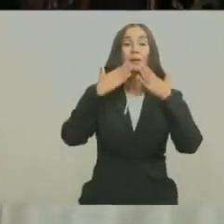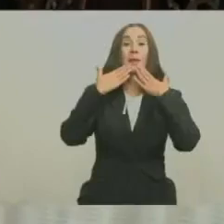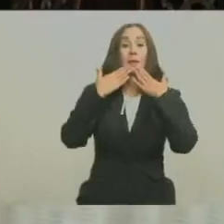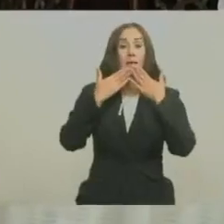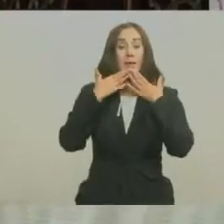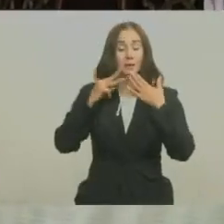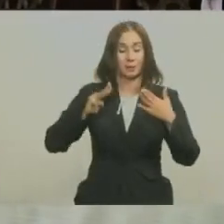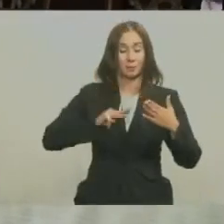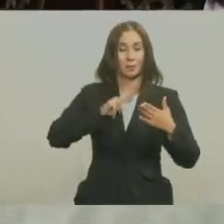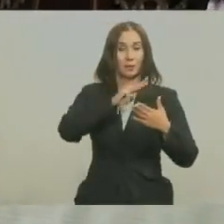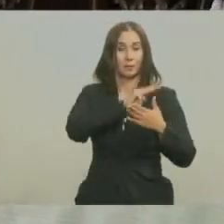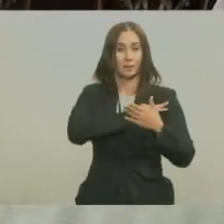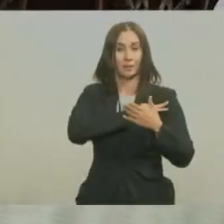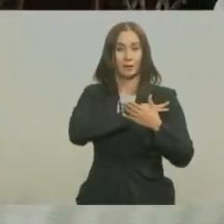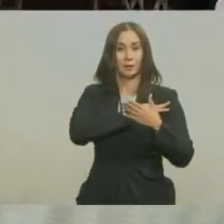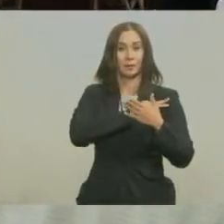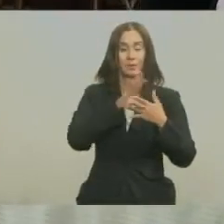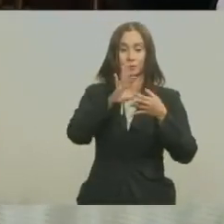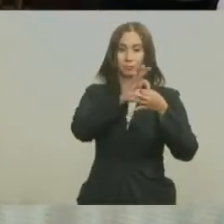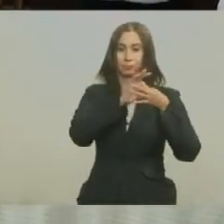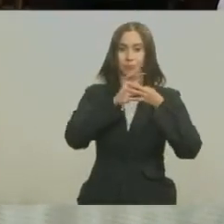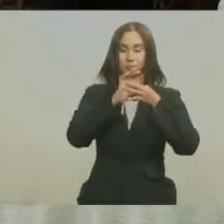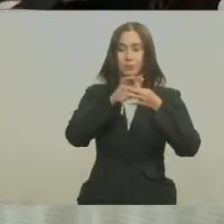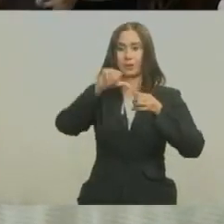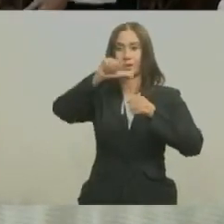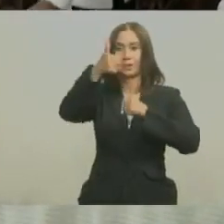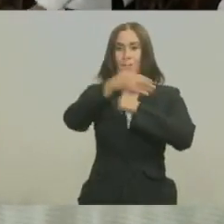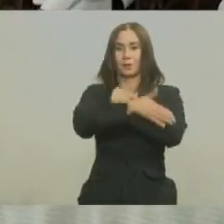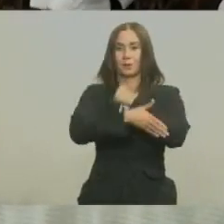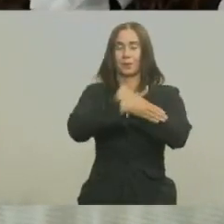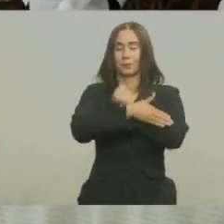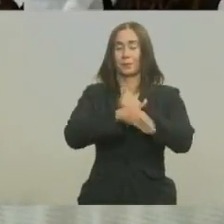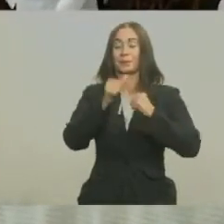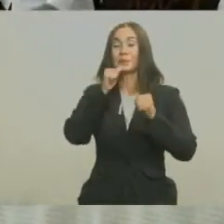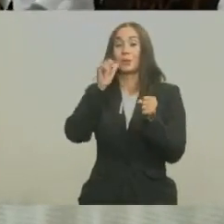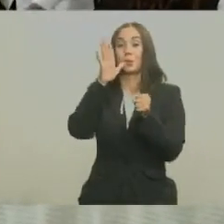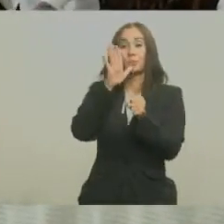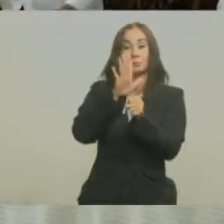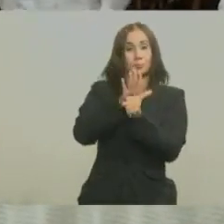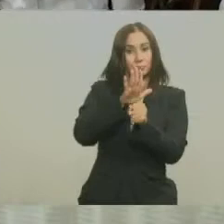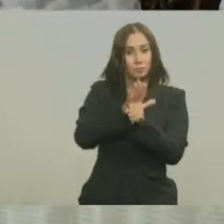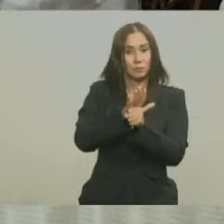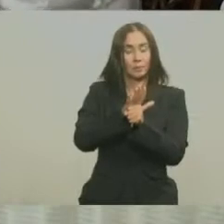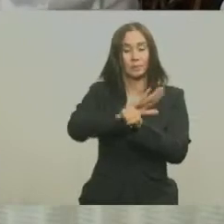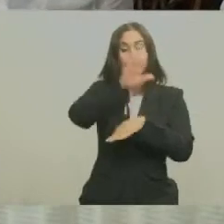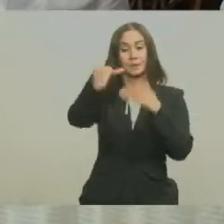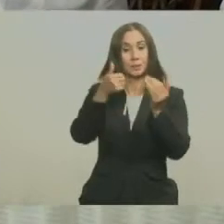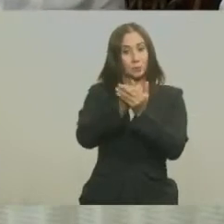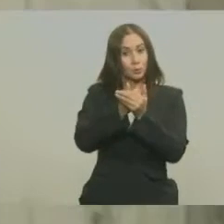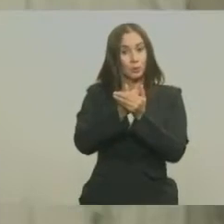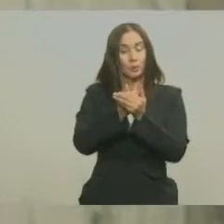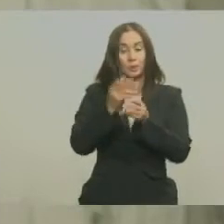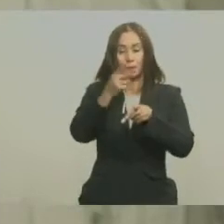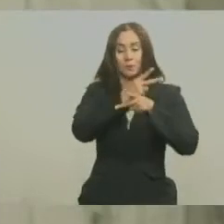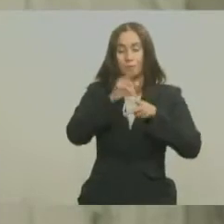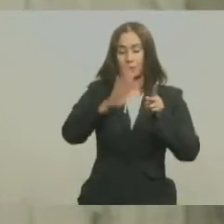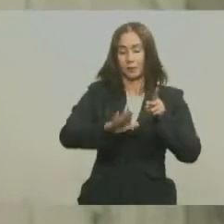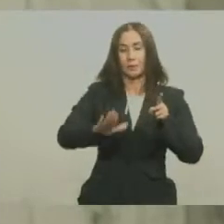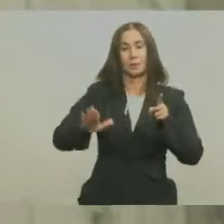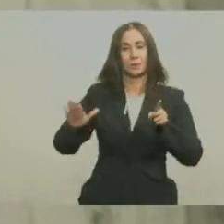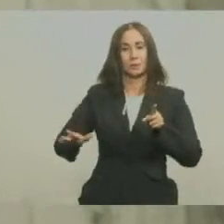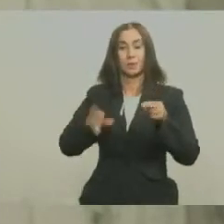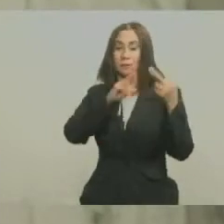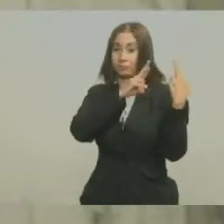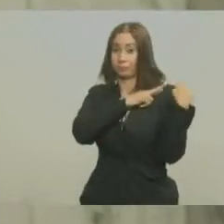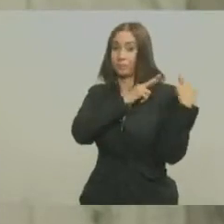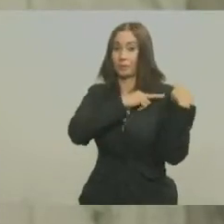Agradecemos al ministro de Relaciones Exteriores por sus palabras. Así es, un compromiso de todos. Nuestros niños, niñas y adolescentes son responsabilidad